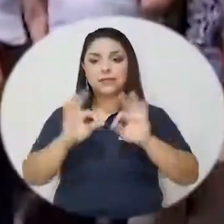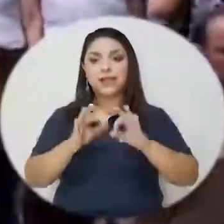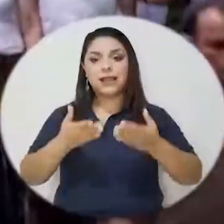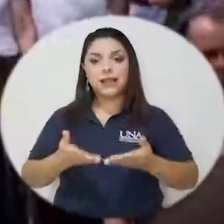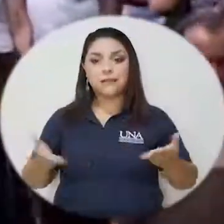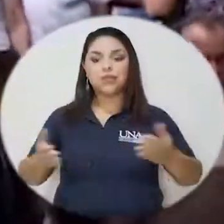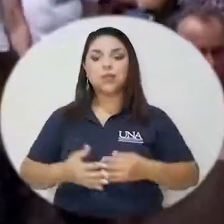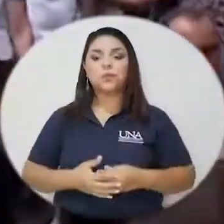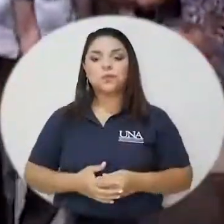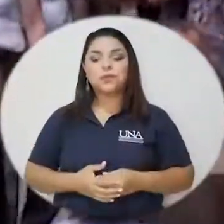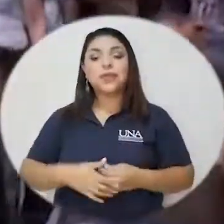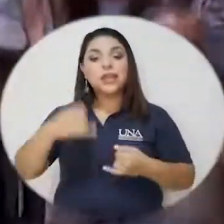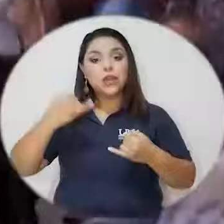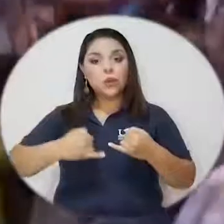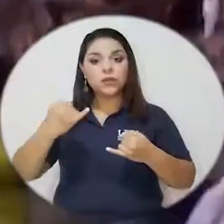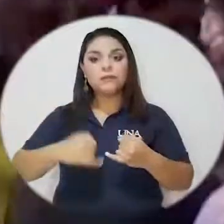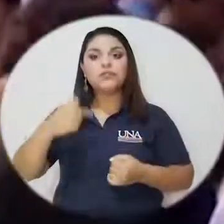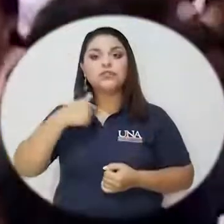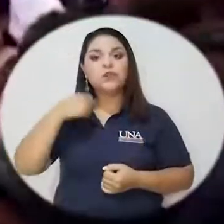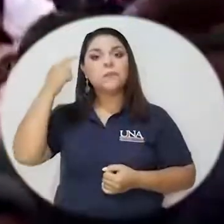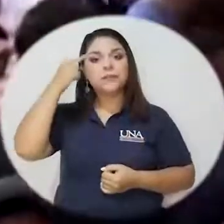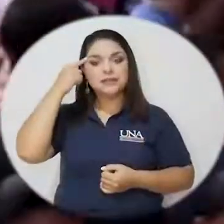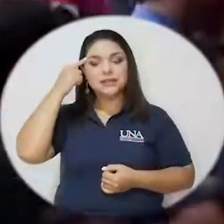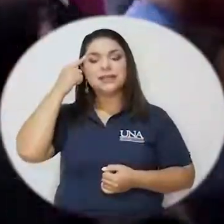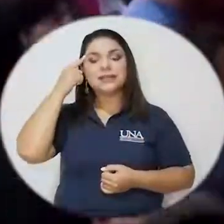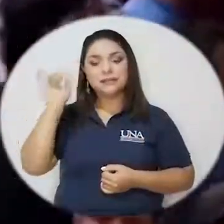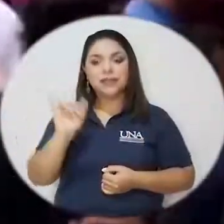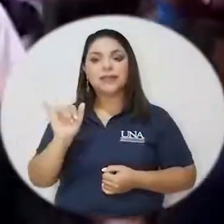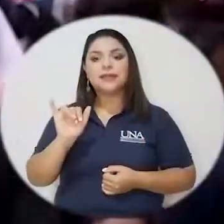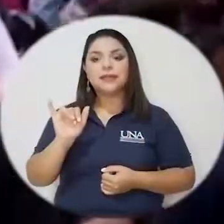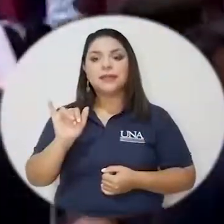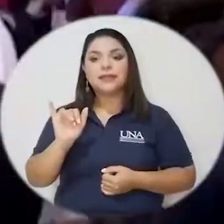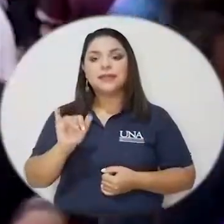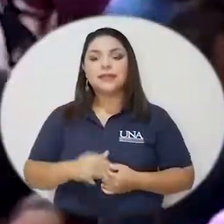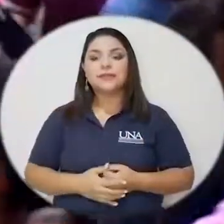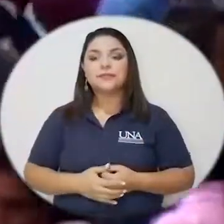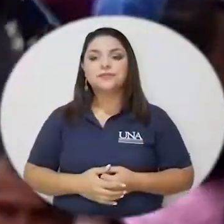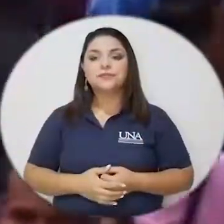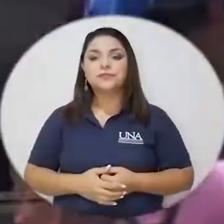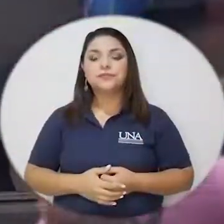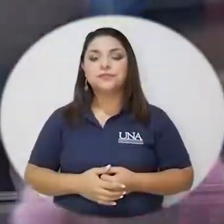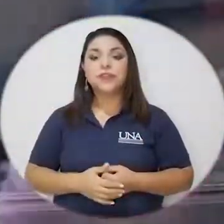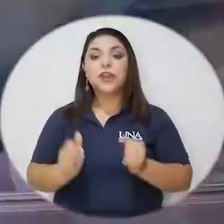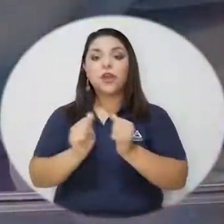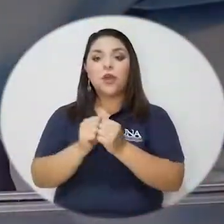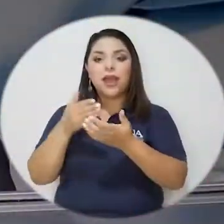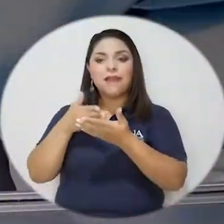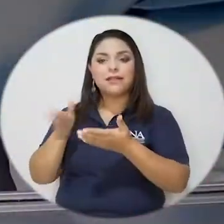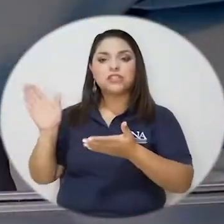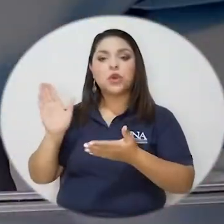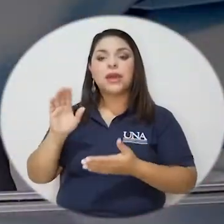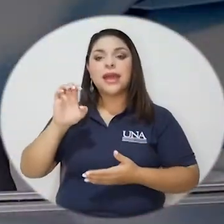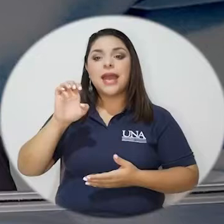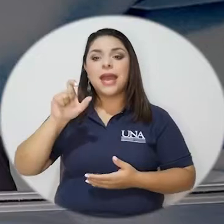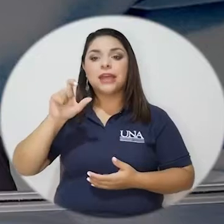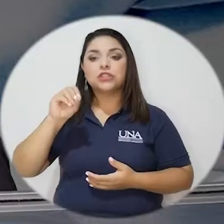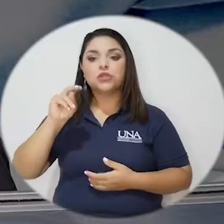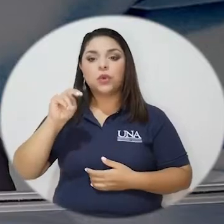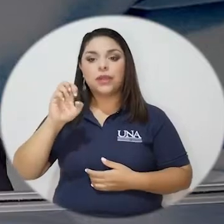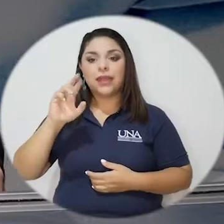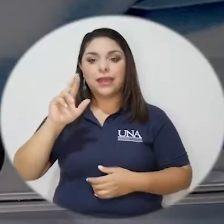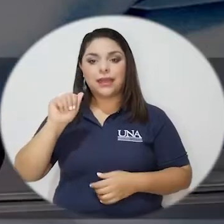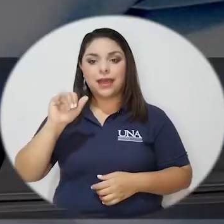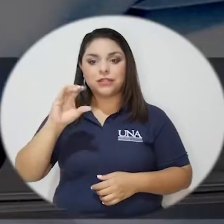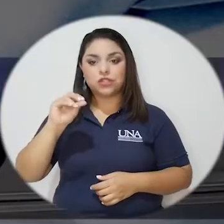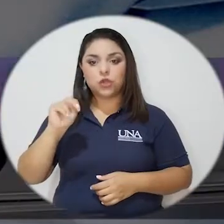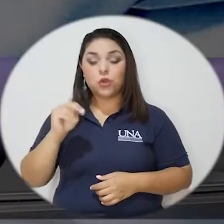elemento. Y último, o sea, que yo pensé que normal le iba a decir, o sea, con la evasión y la exoneración, si nosotros